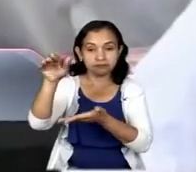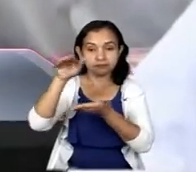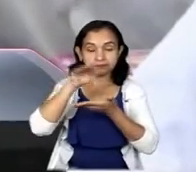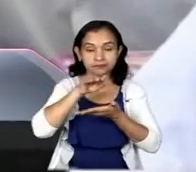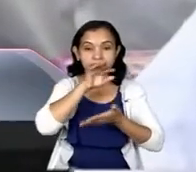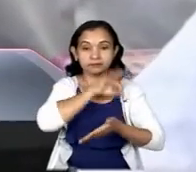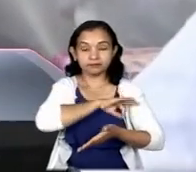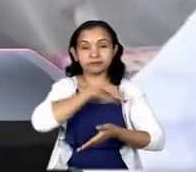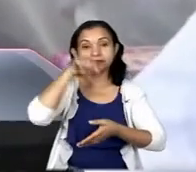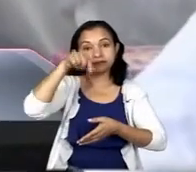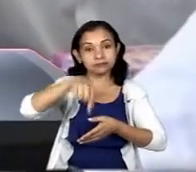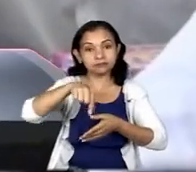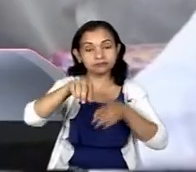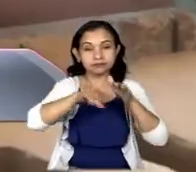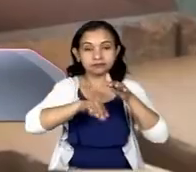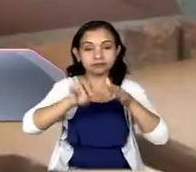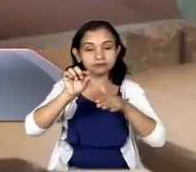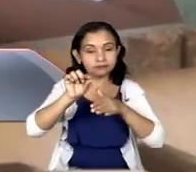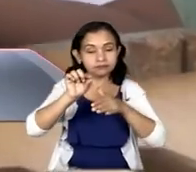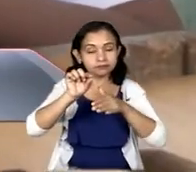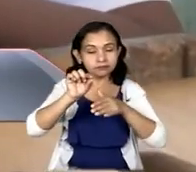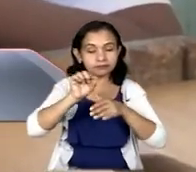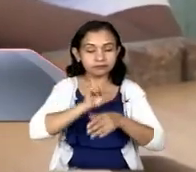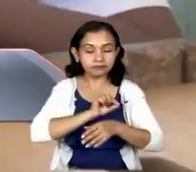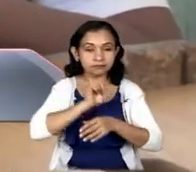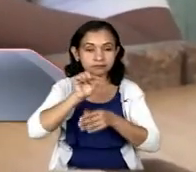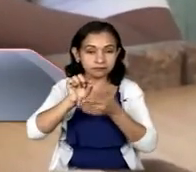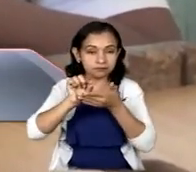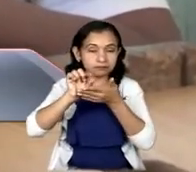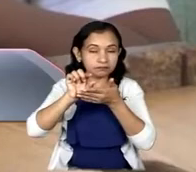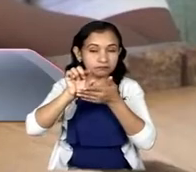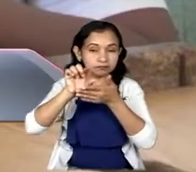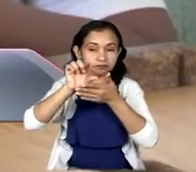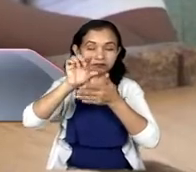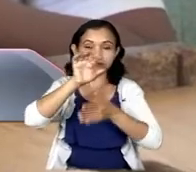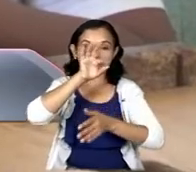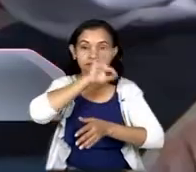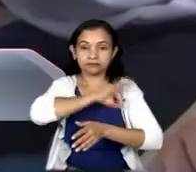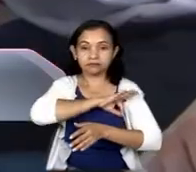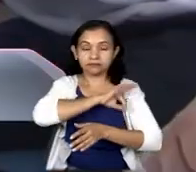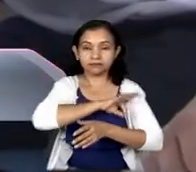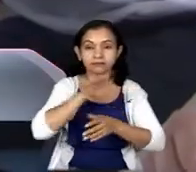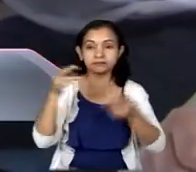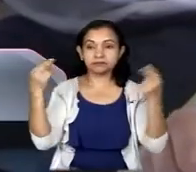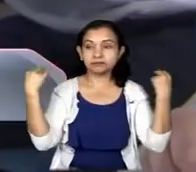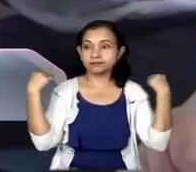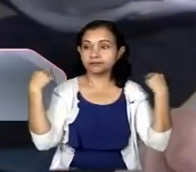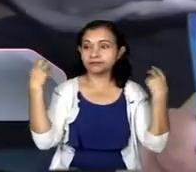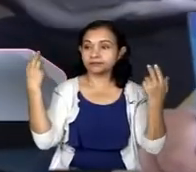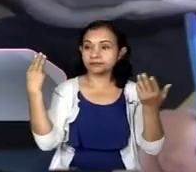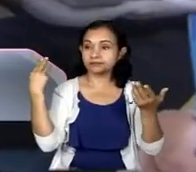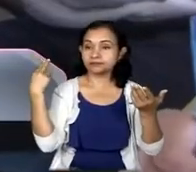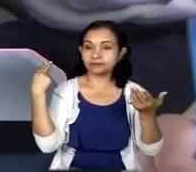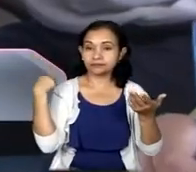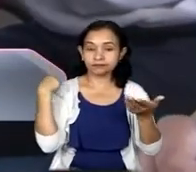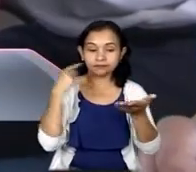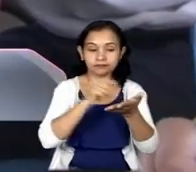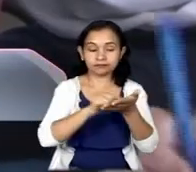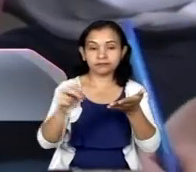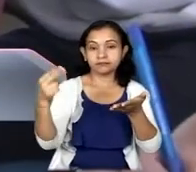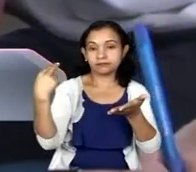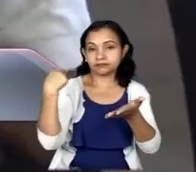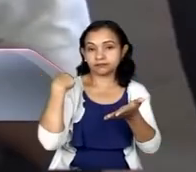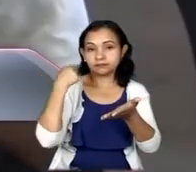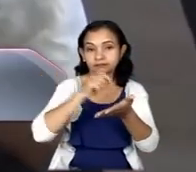salarial ahora, cómo va poco a poco reivindicándose al maestro, pues. Al extremo que ahorita el maestro